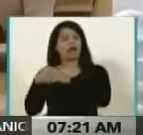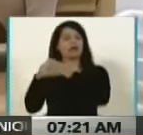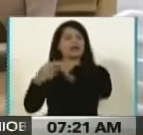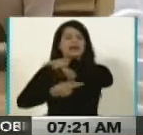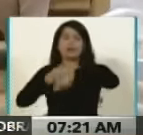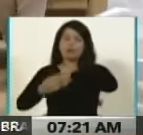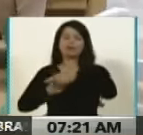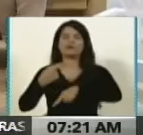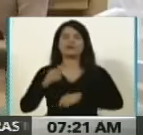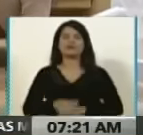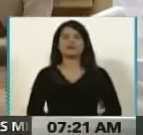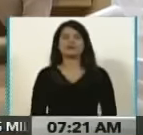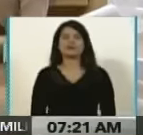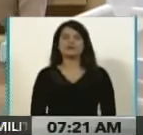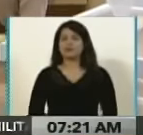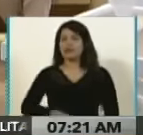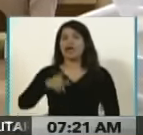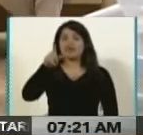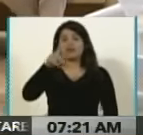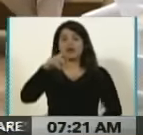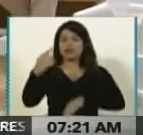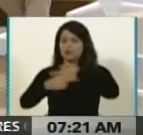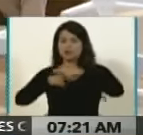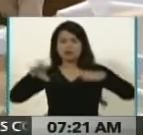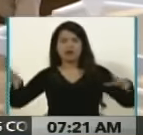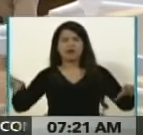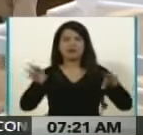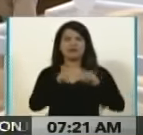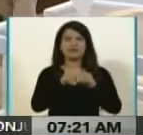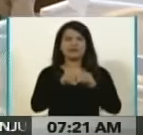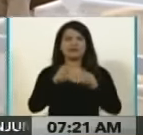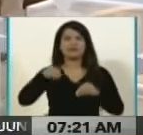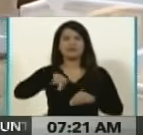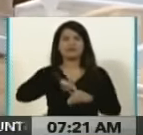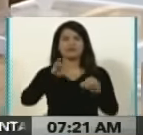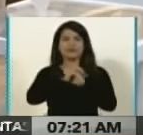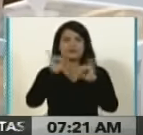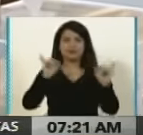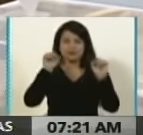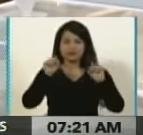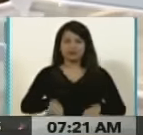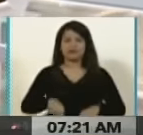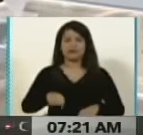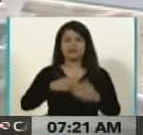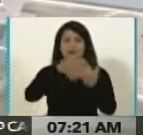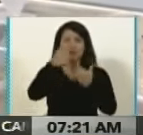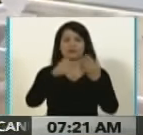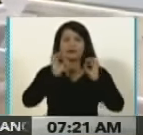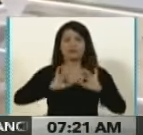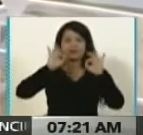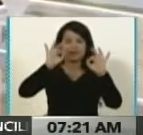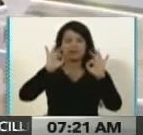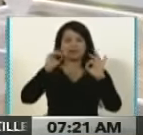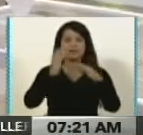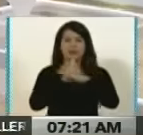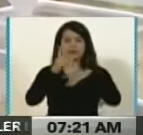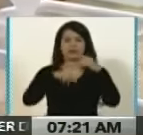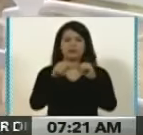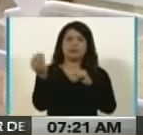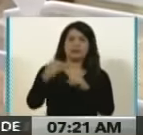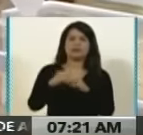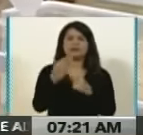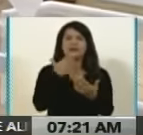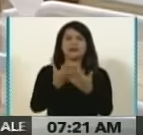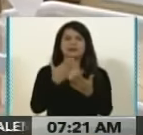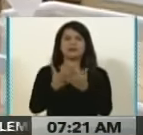por haber estado con nosotros. Es que engloba todo, por supuesto. Nos vamos a seguir en esta programación especial de Fabricio Ojeda. Vamos a hacer una pausa, ya venimos con más.